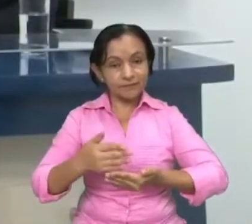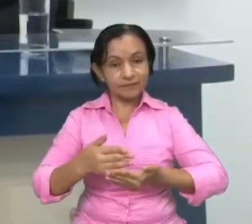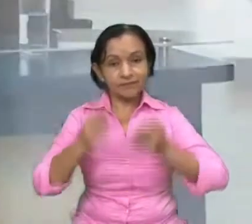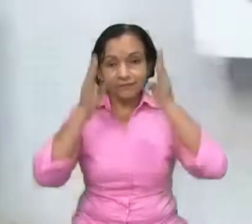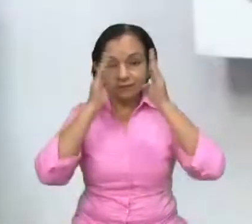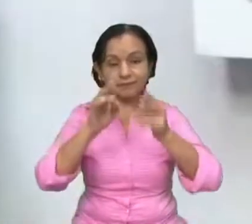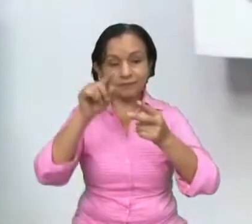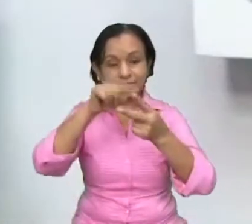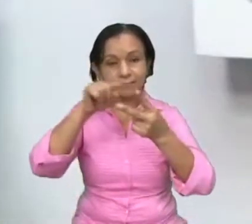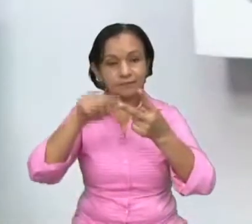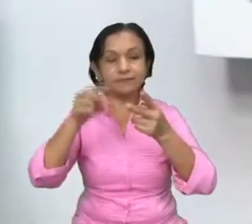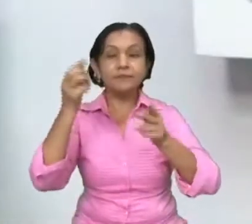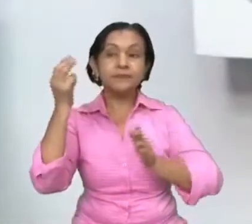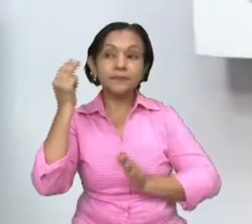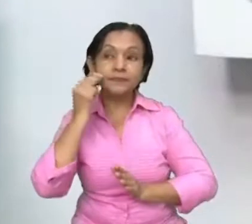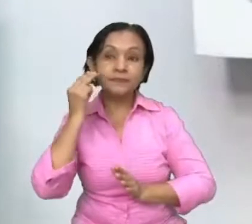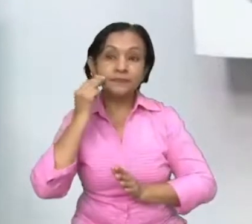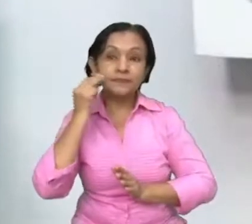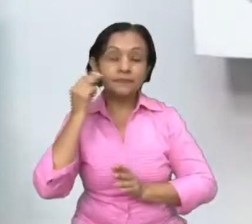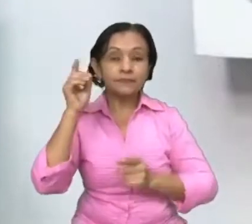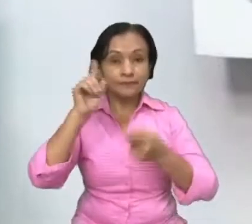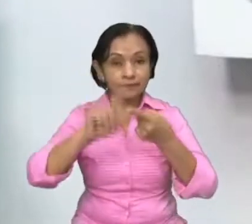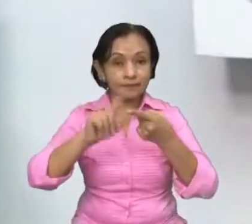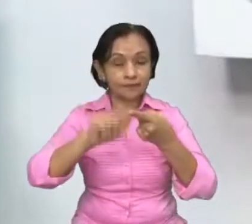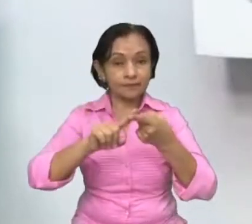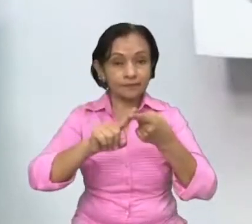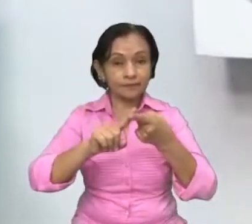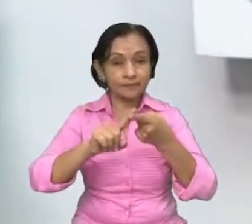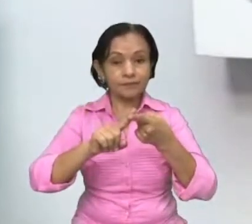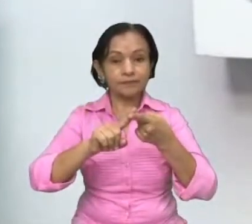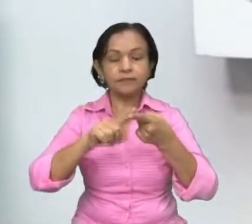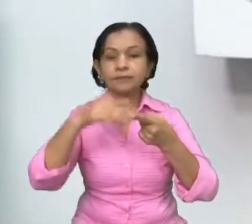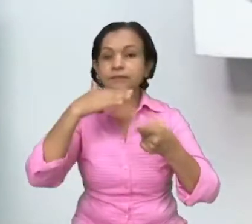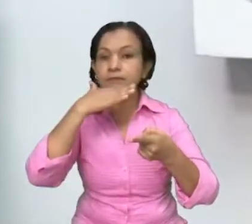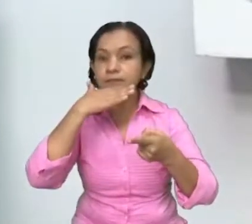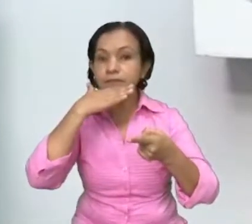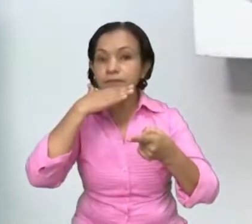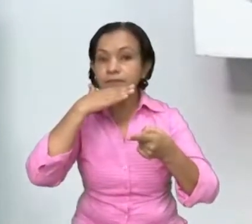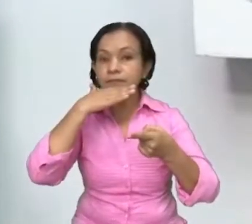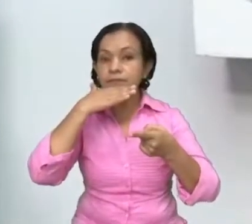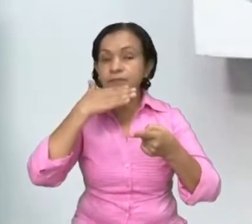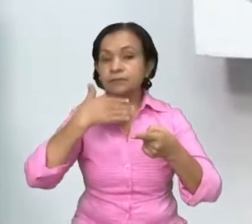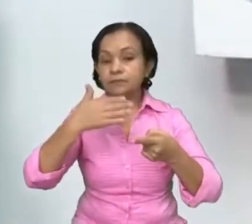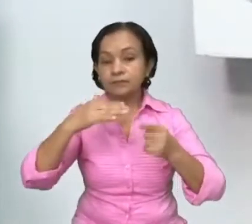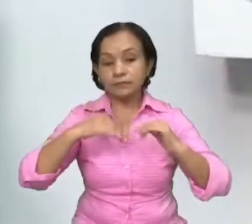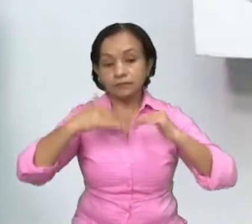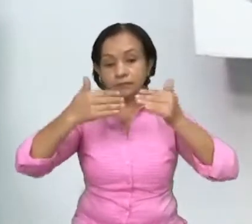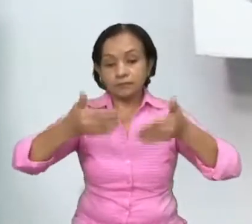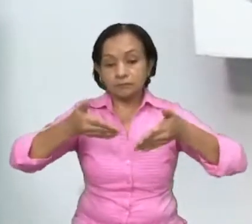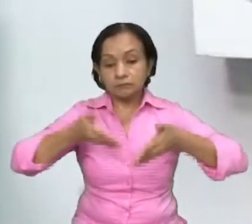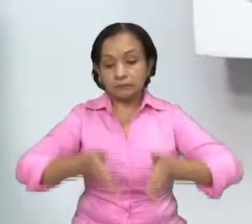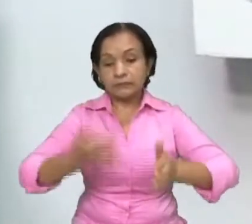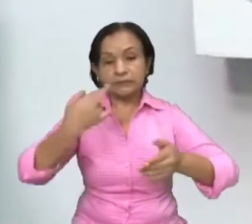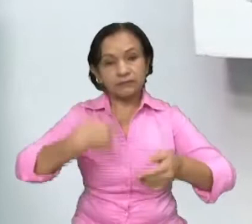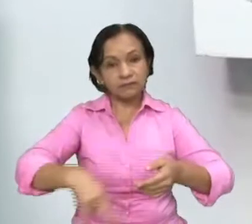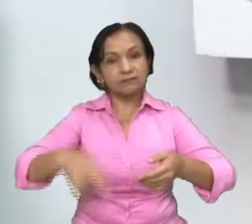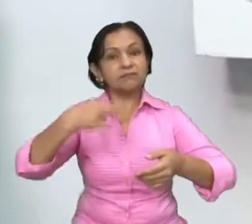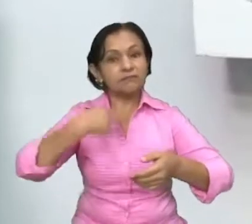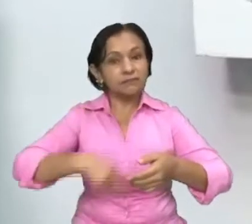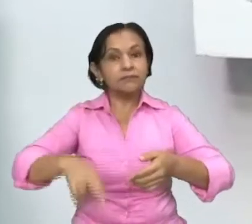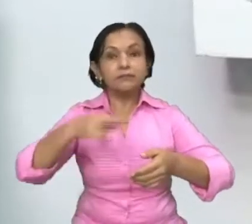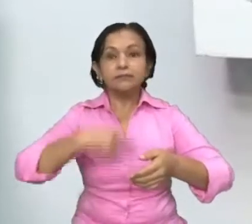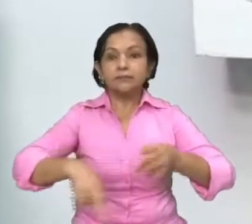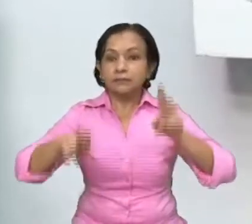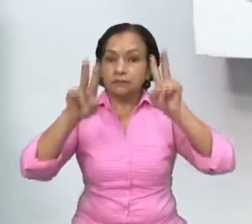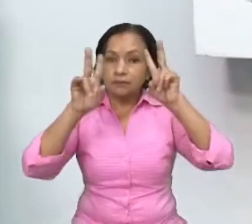2 líneas desde el punto de vista de la madre. Uno, en el proceso de las complicaciones obstétricas como la hemorragia, que es un